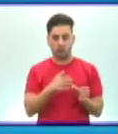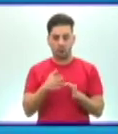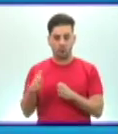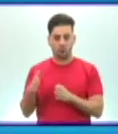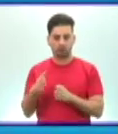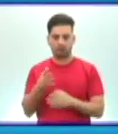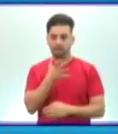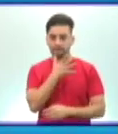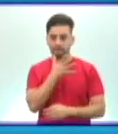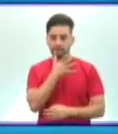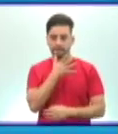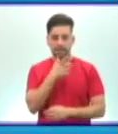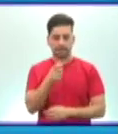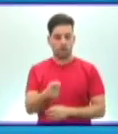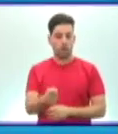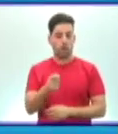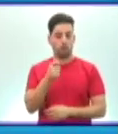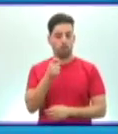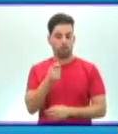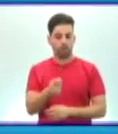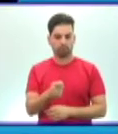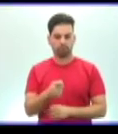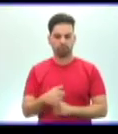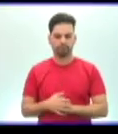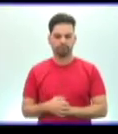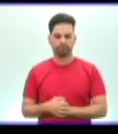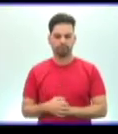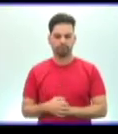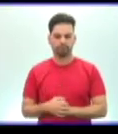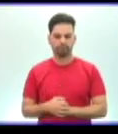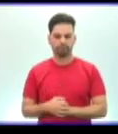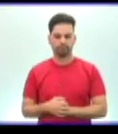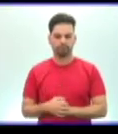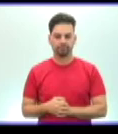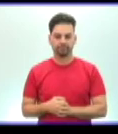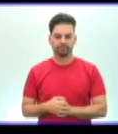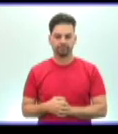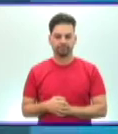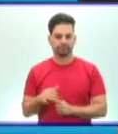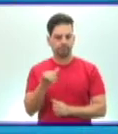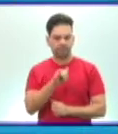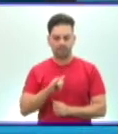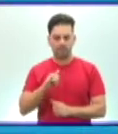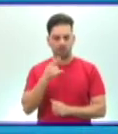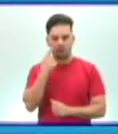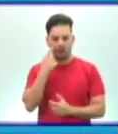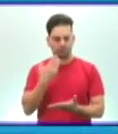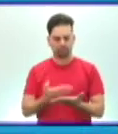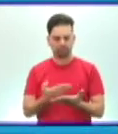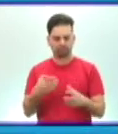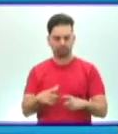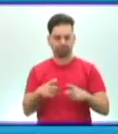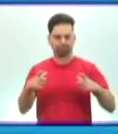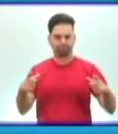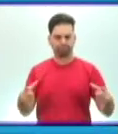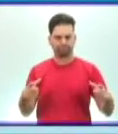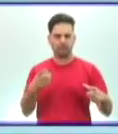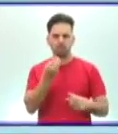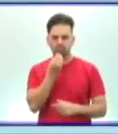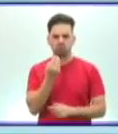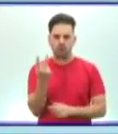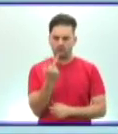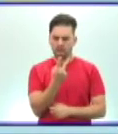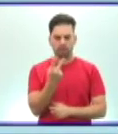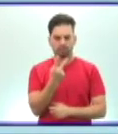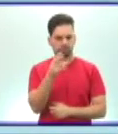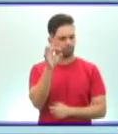ver en detalle cuerpos más grandes y entrega una visión tridimensional con aumentos más bajos. También puede ser monocular o binocular, por lo que se utiliza para